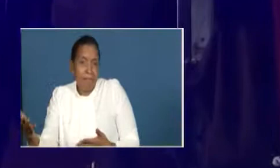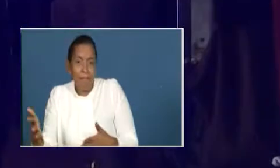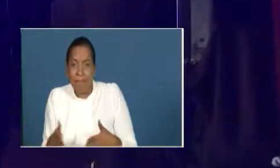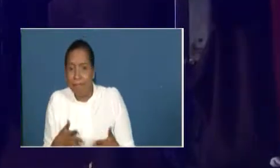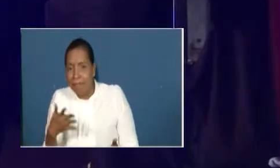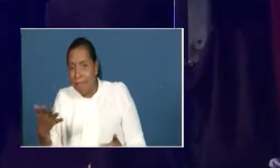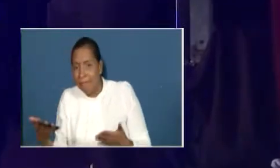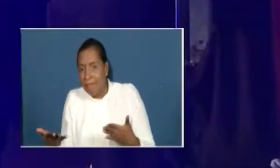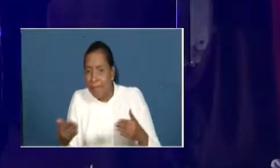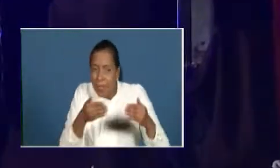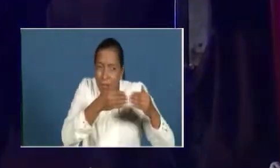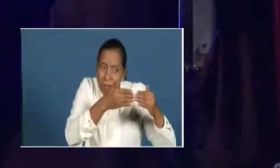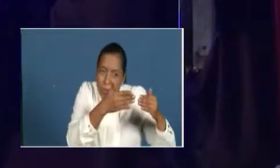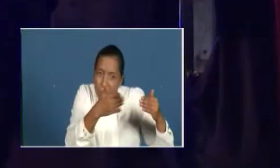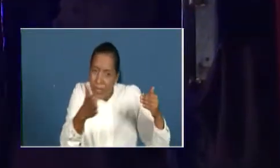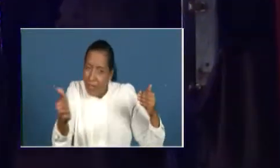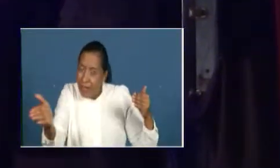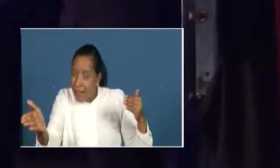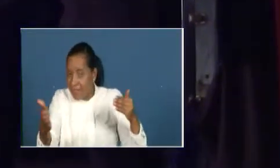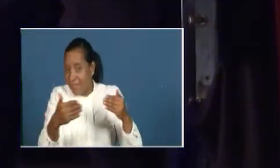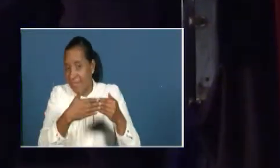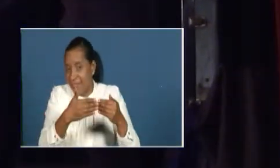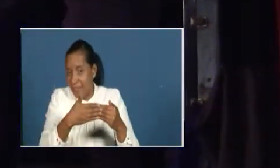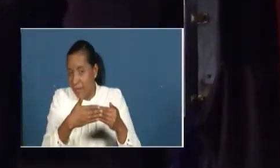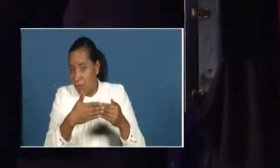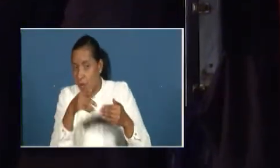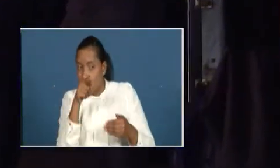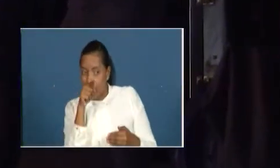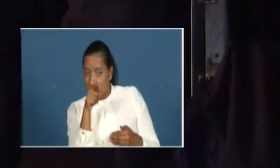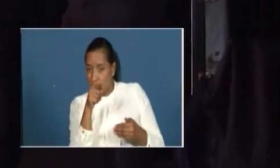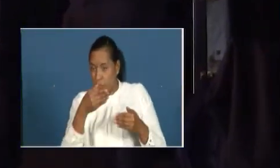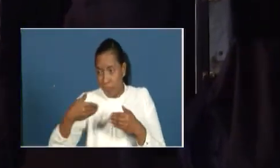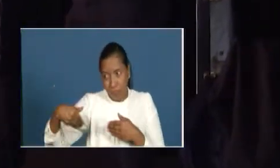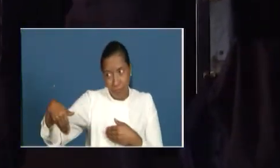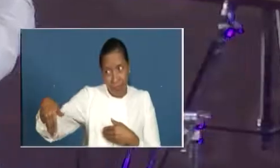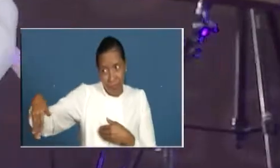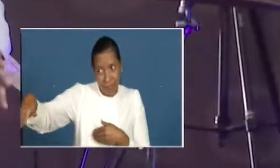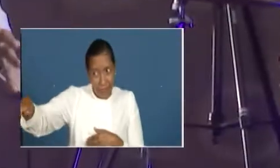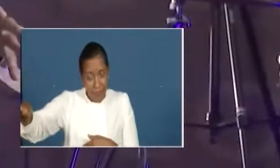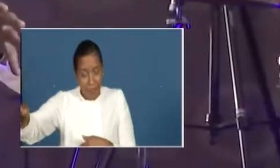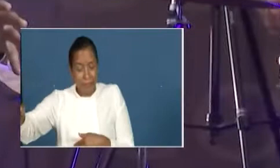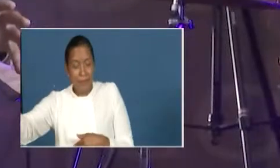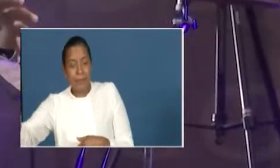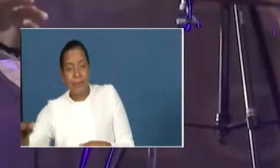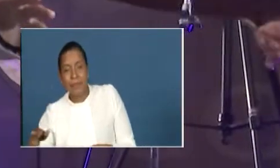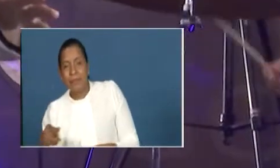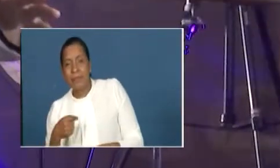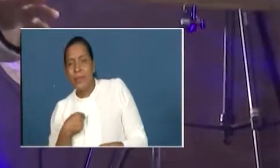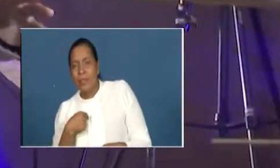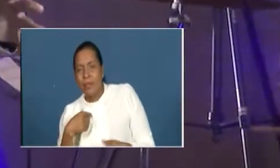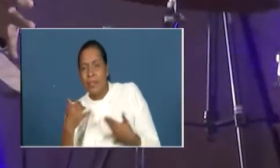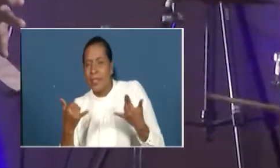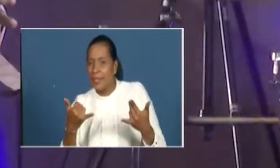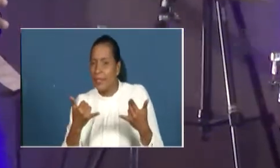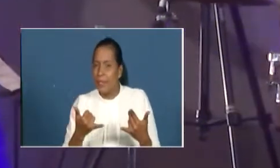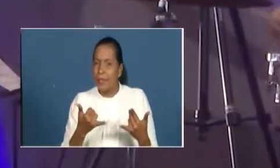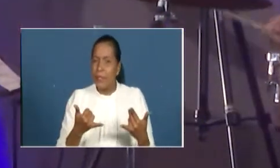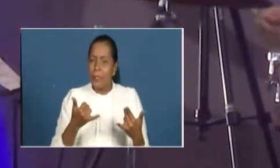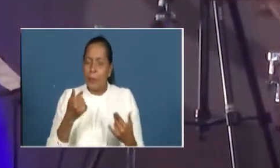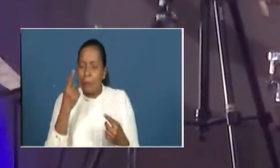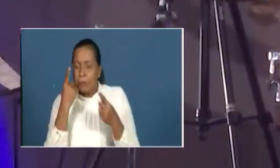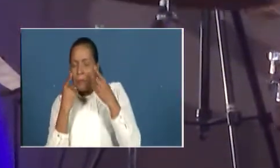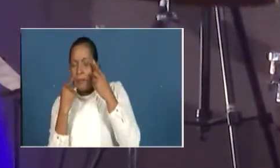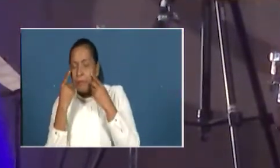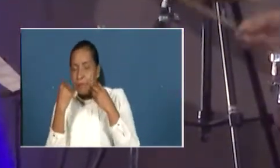Mi puerta la cerré cuando te vi partir y desde ese momento